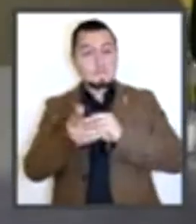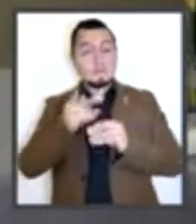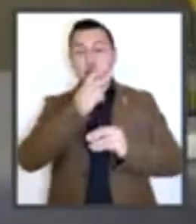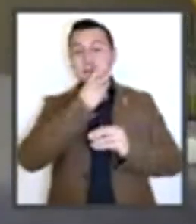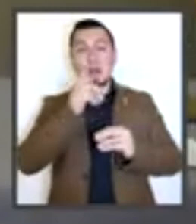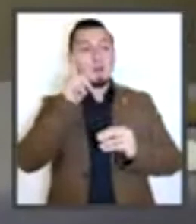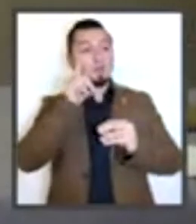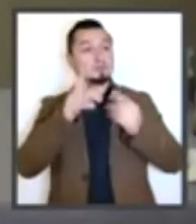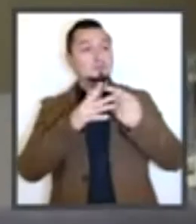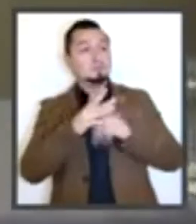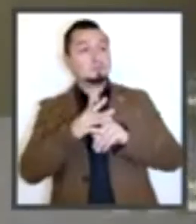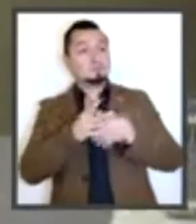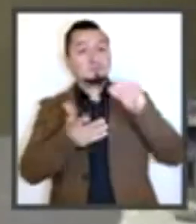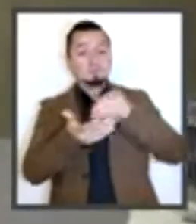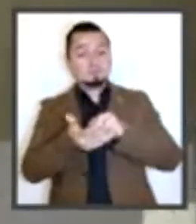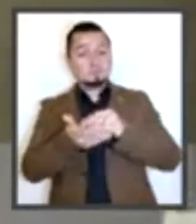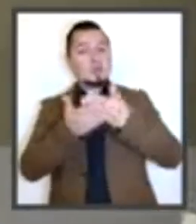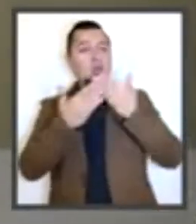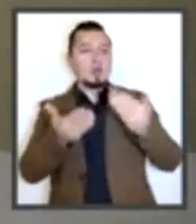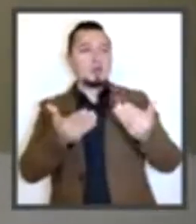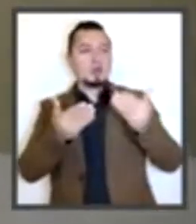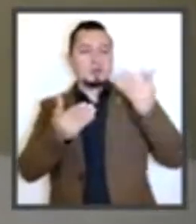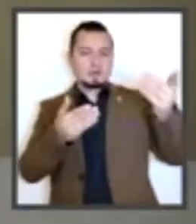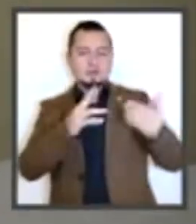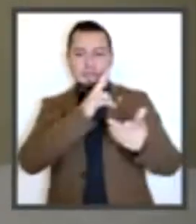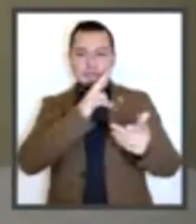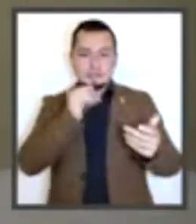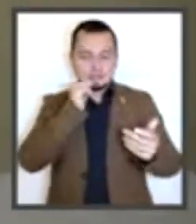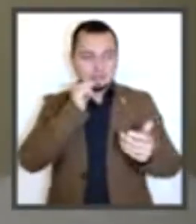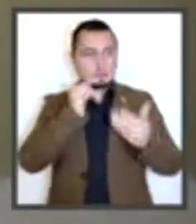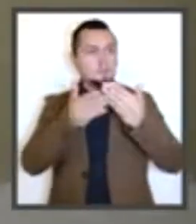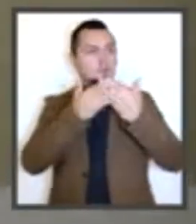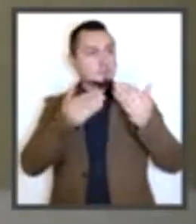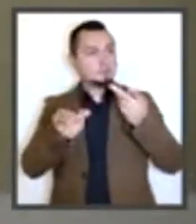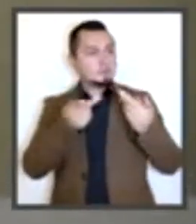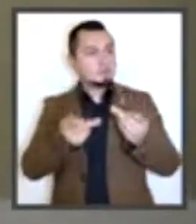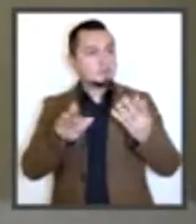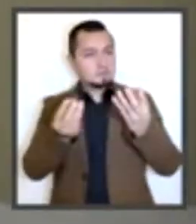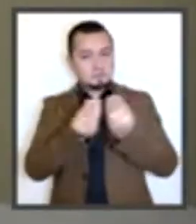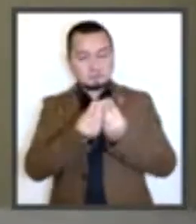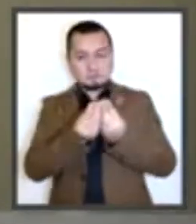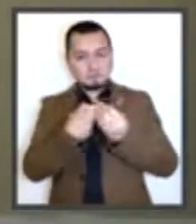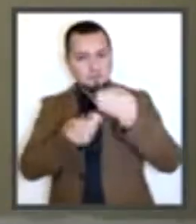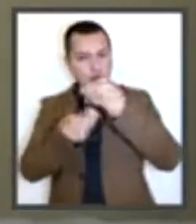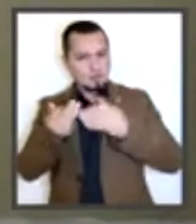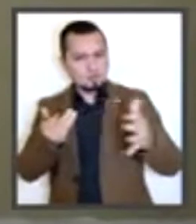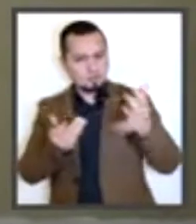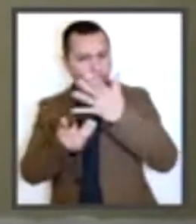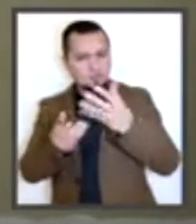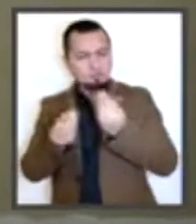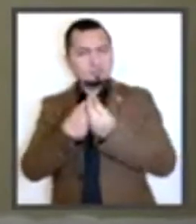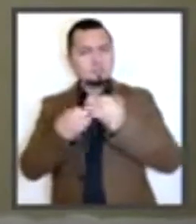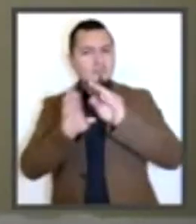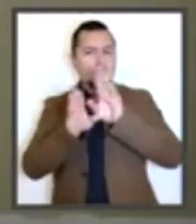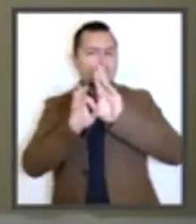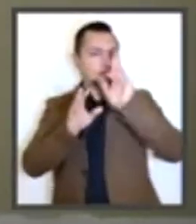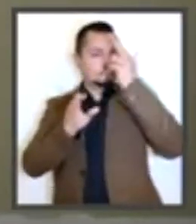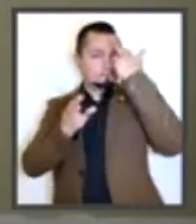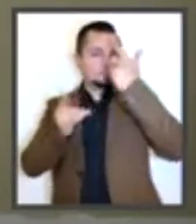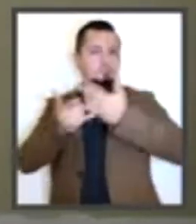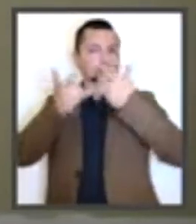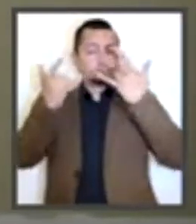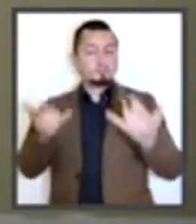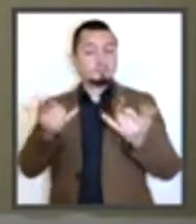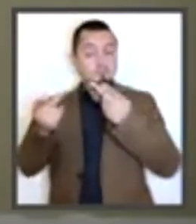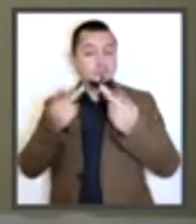Pablo Lemus y ahora el que ha encabezado usted. Pues simplemente como recapitulación, en los